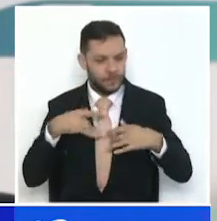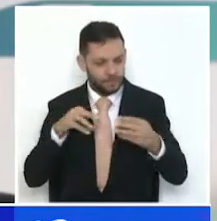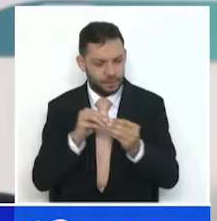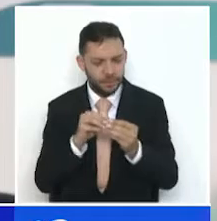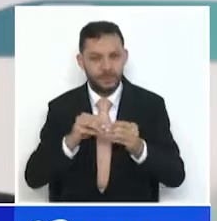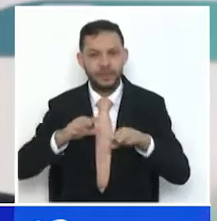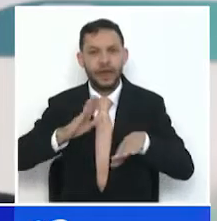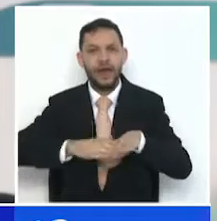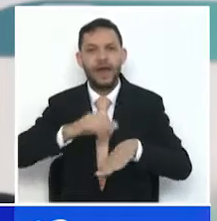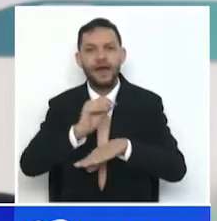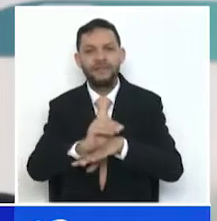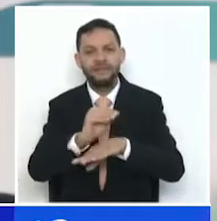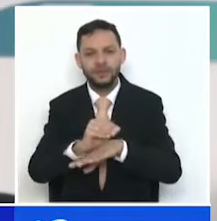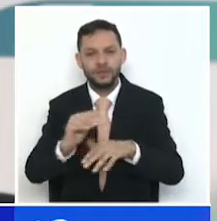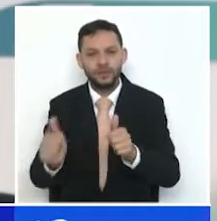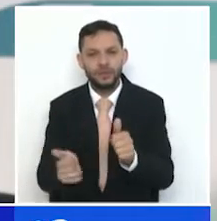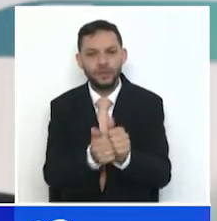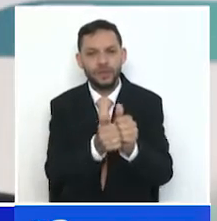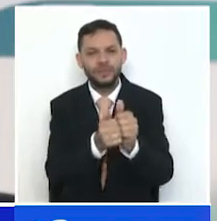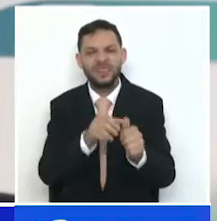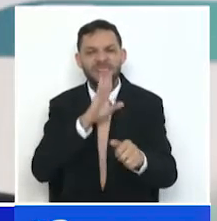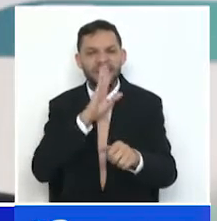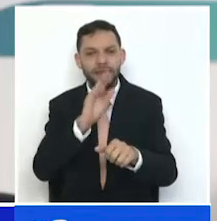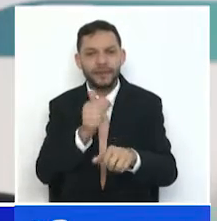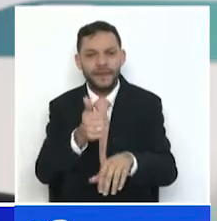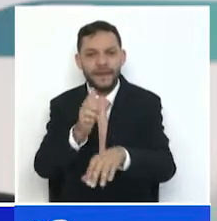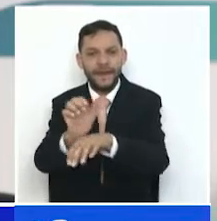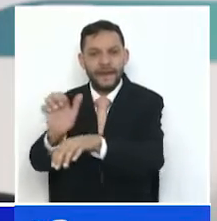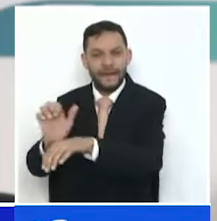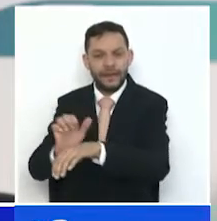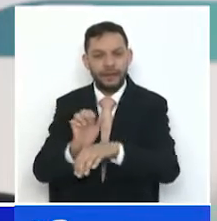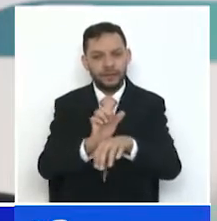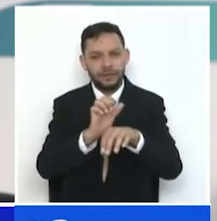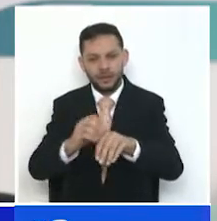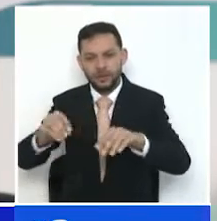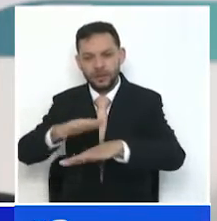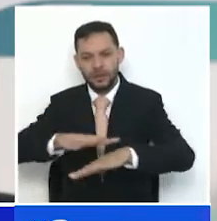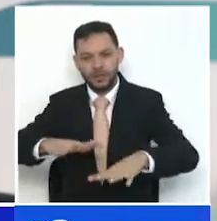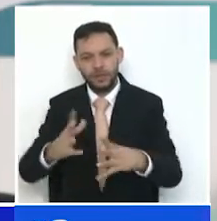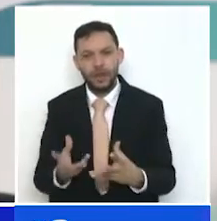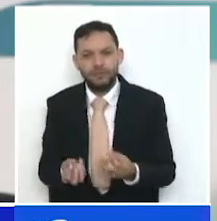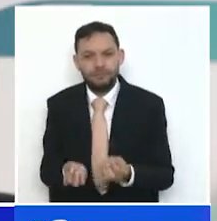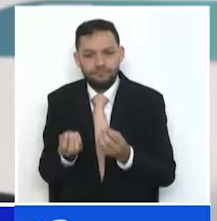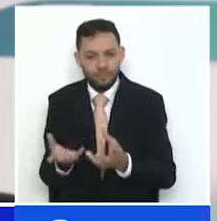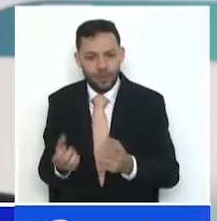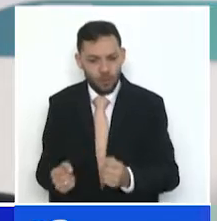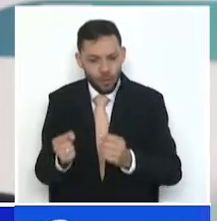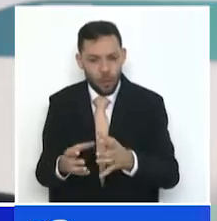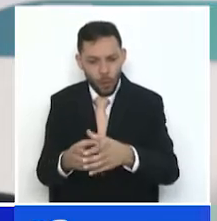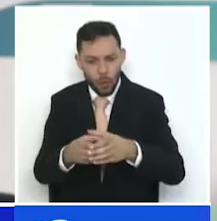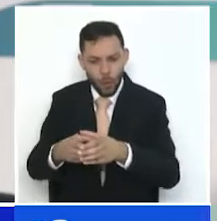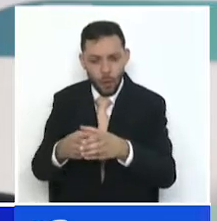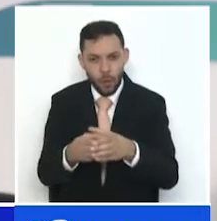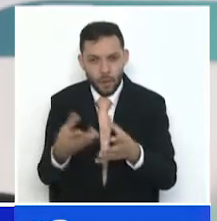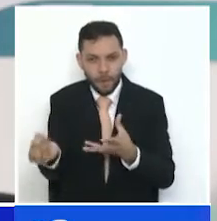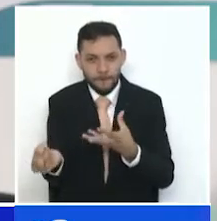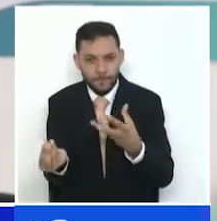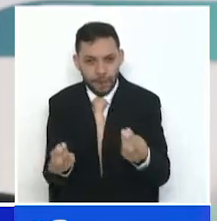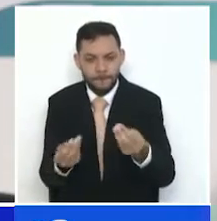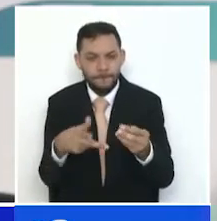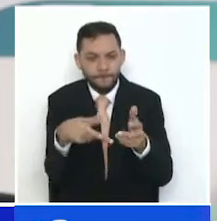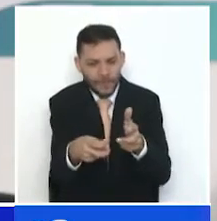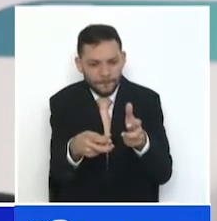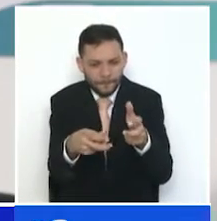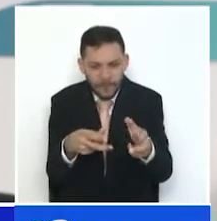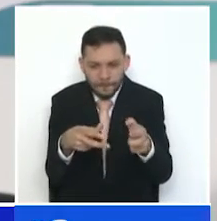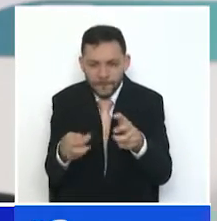un acompañamiento a los entes territoriales para que se fortalezcan los equipos de vacunación. Estamos en la etapa en donde